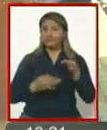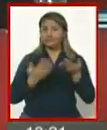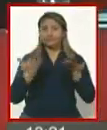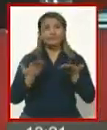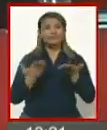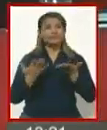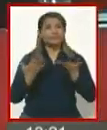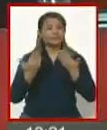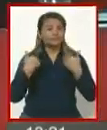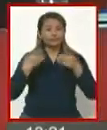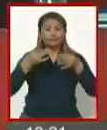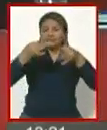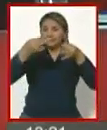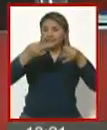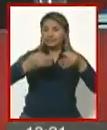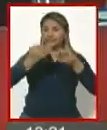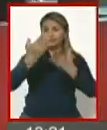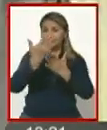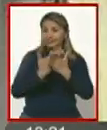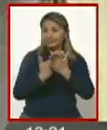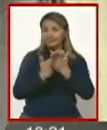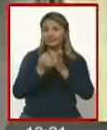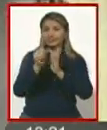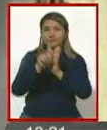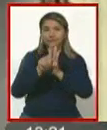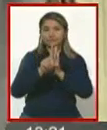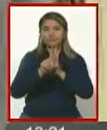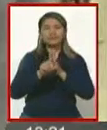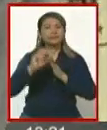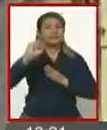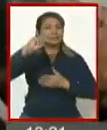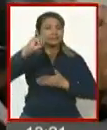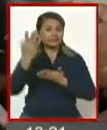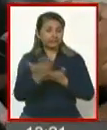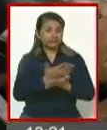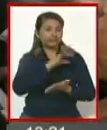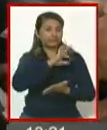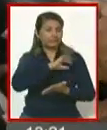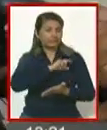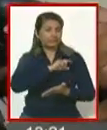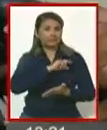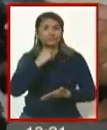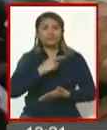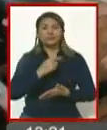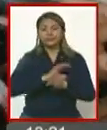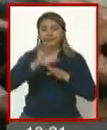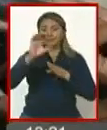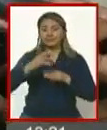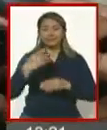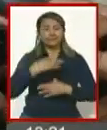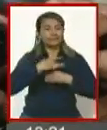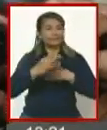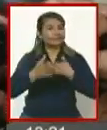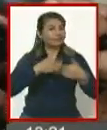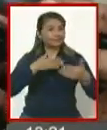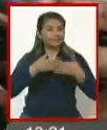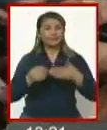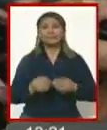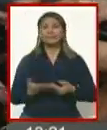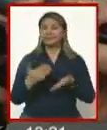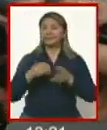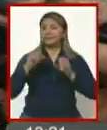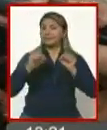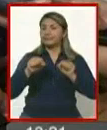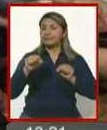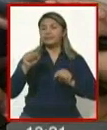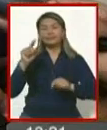está dentro de lo que establece la disposición legal que creó el segundo aguinaldo, nosotros vamos a cumplirlo. Nos guste o no nos guste, lo vamos a cumplir,